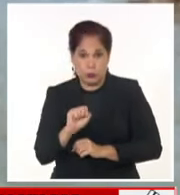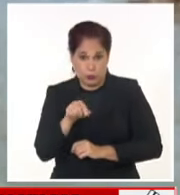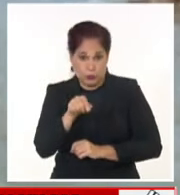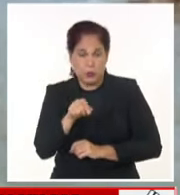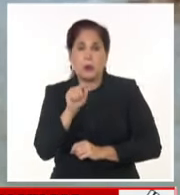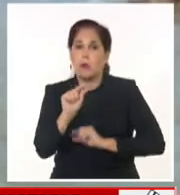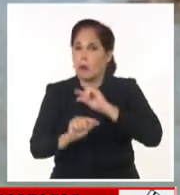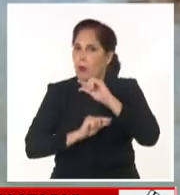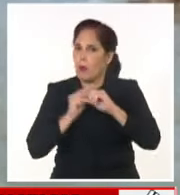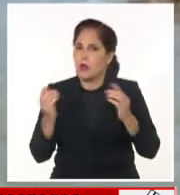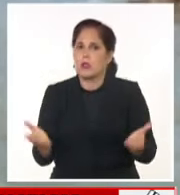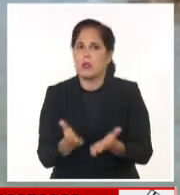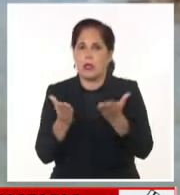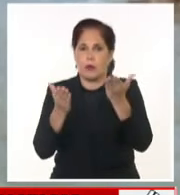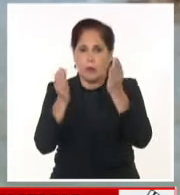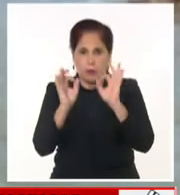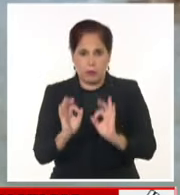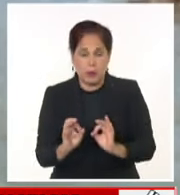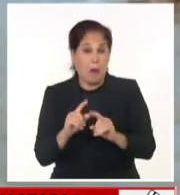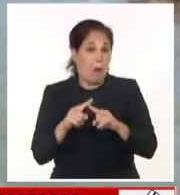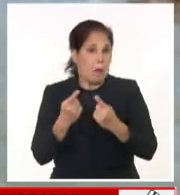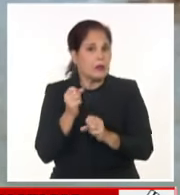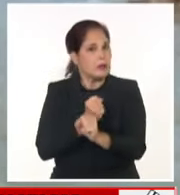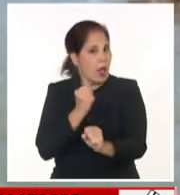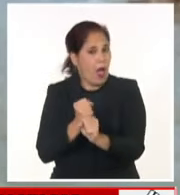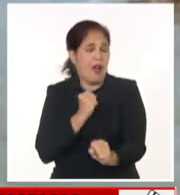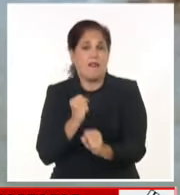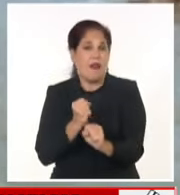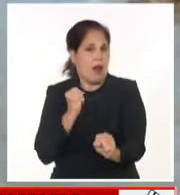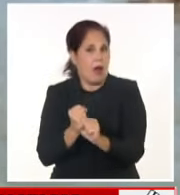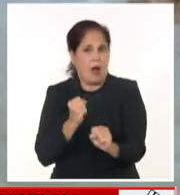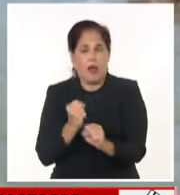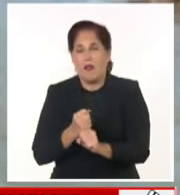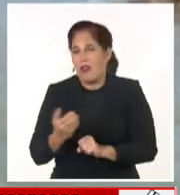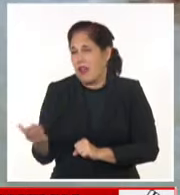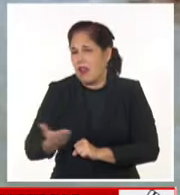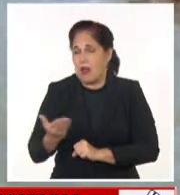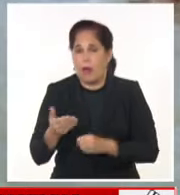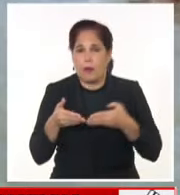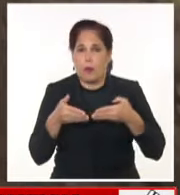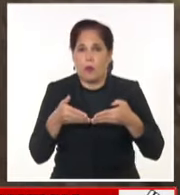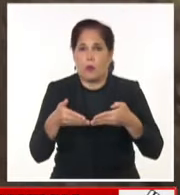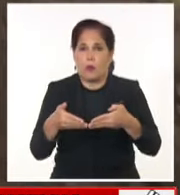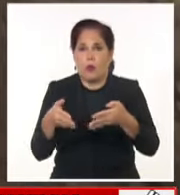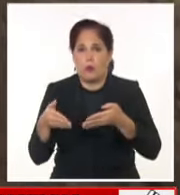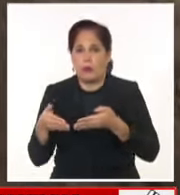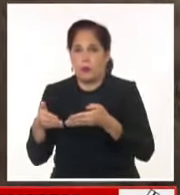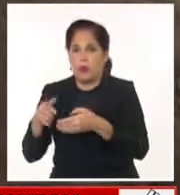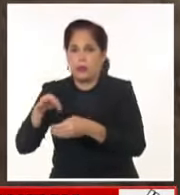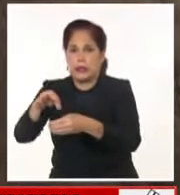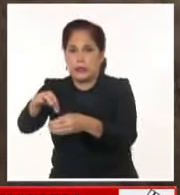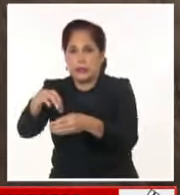recuperó con prontitud gracias al empeño de sus trabajadores. Isaac García Cárdenas tiene otros detalles.